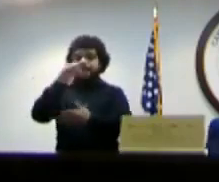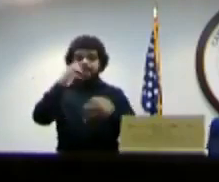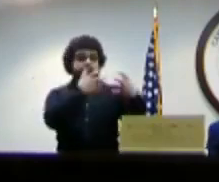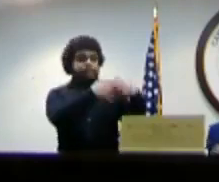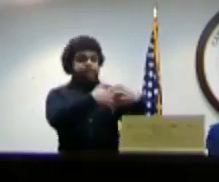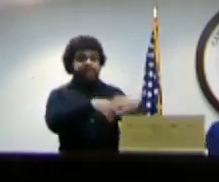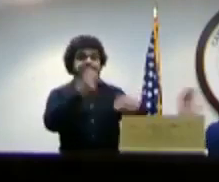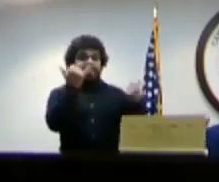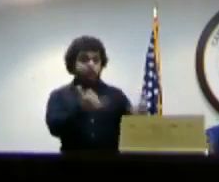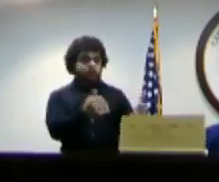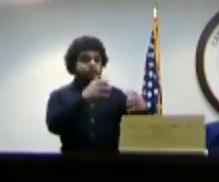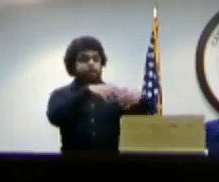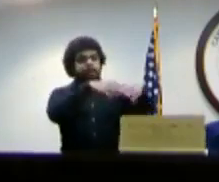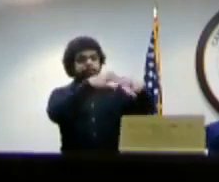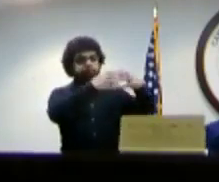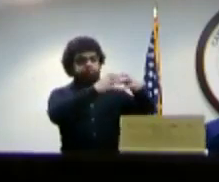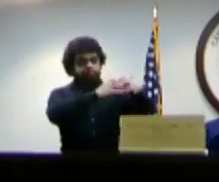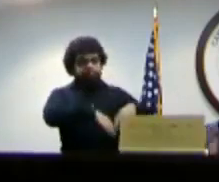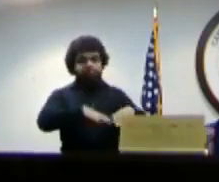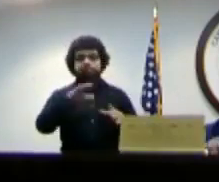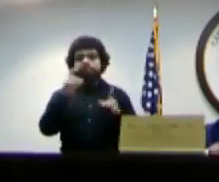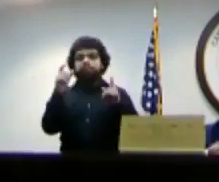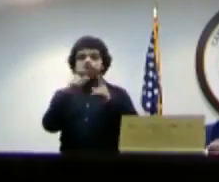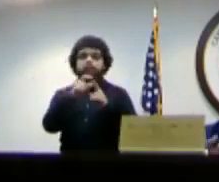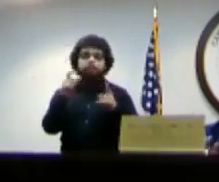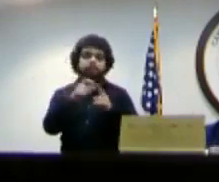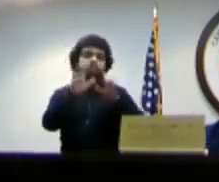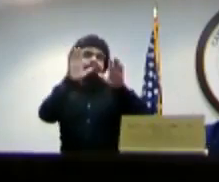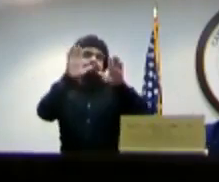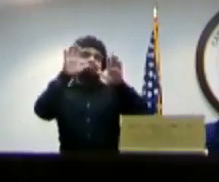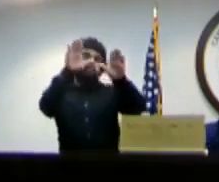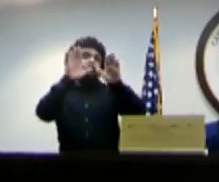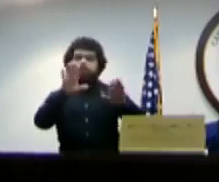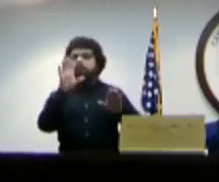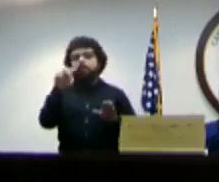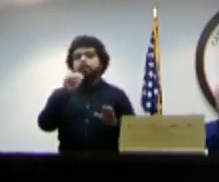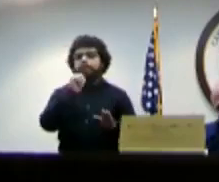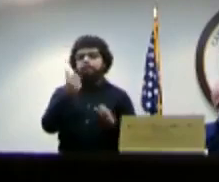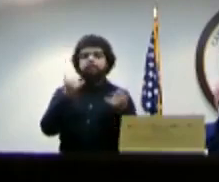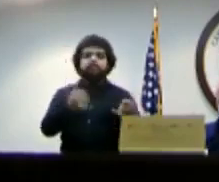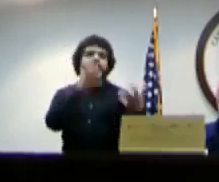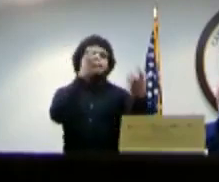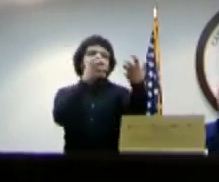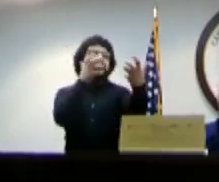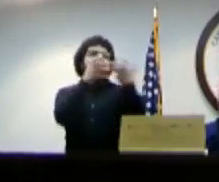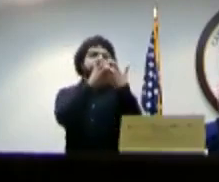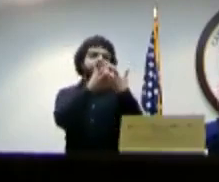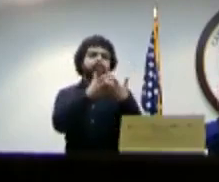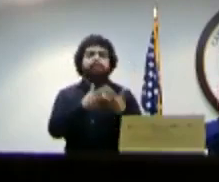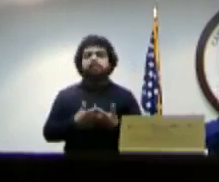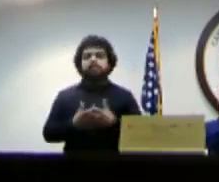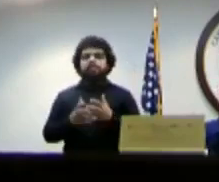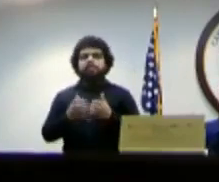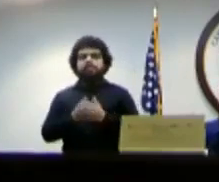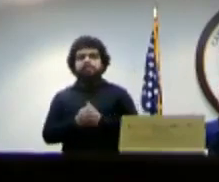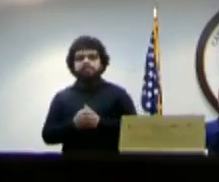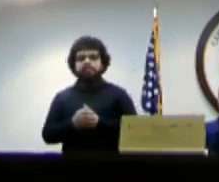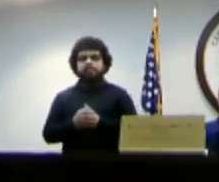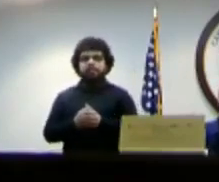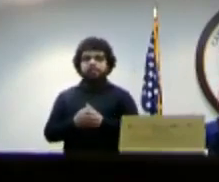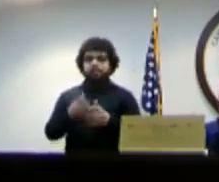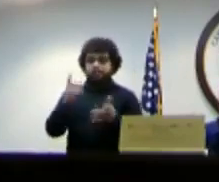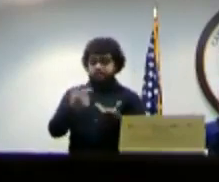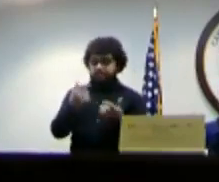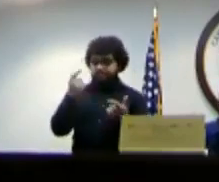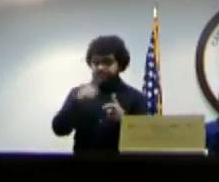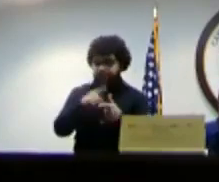óptimamente o quitar la palabra óptima, adecuadamente, como dijo después él, para arreglar la palabra óptima, pues la pregunta